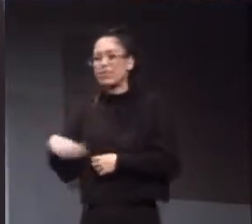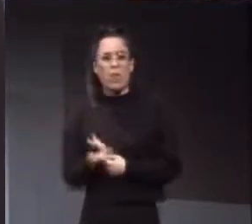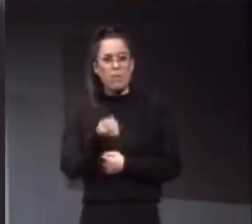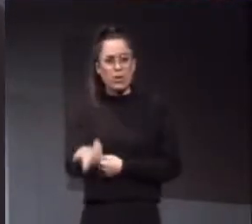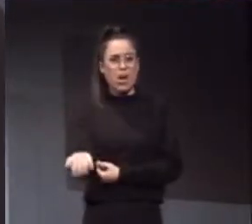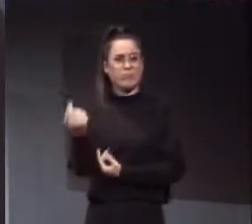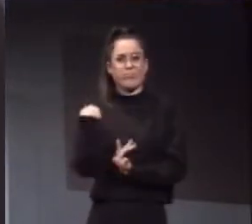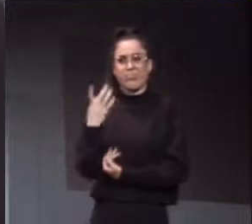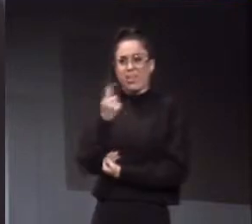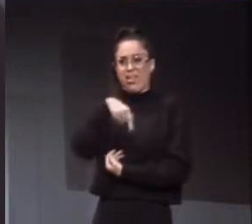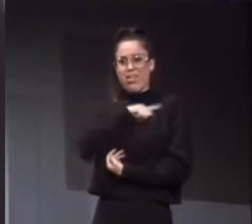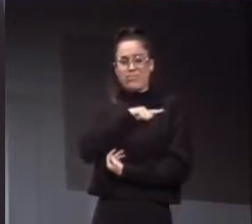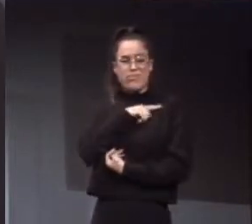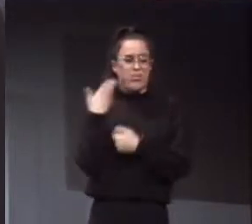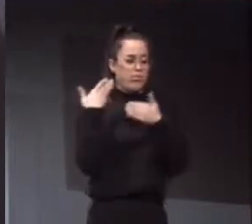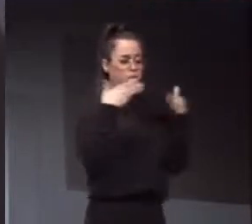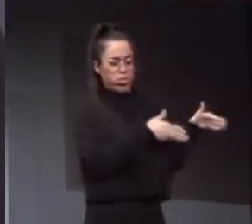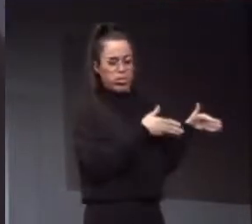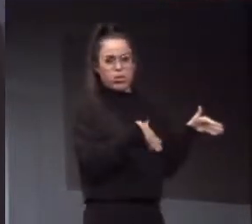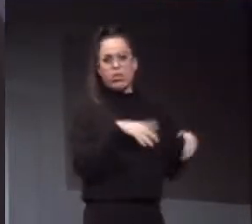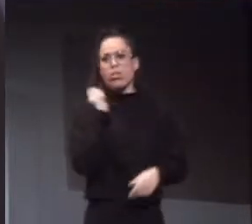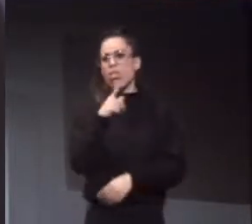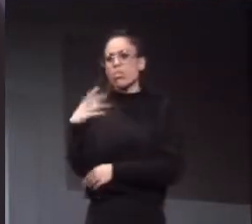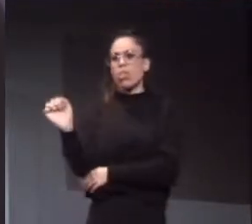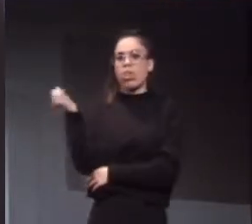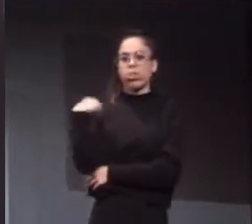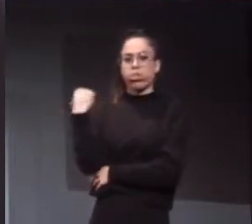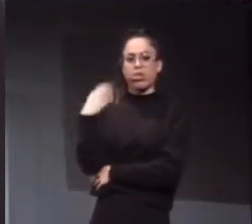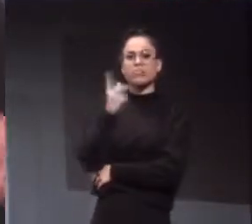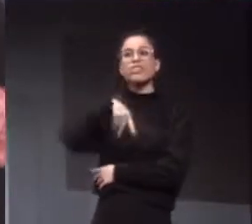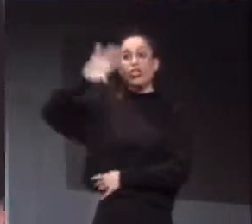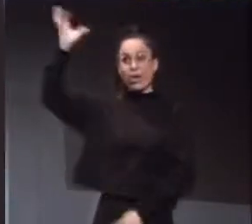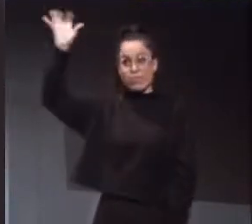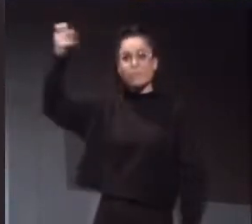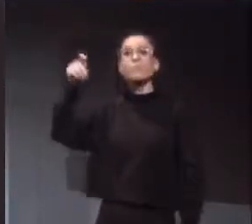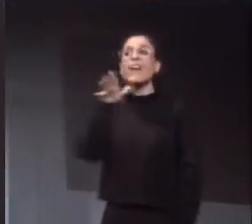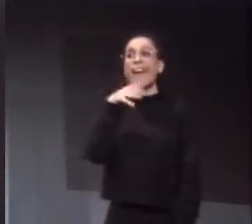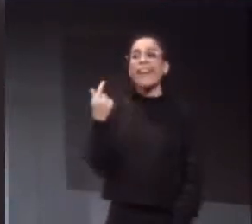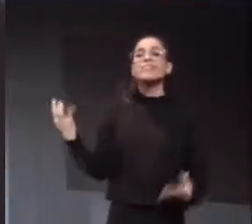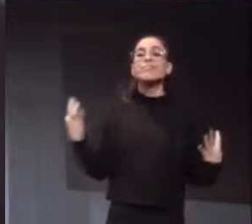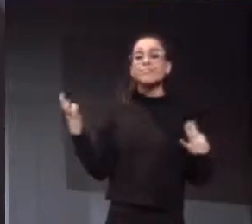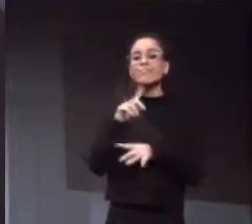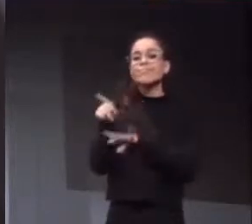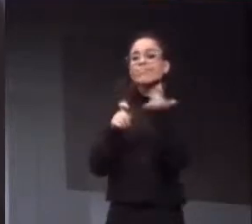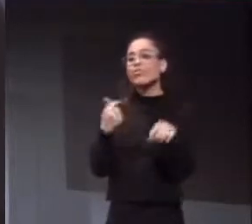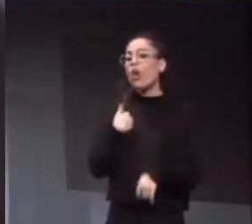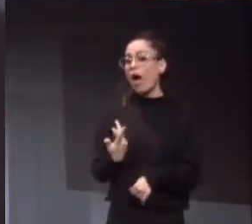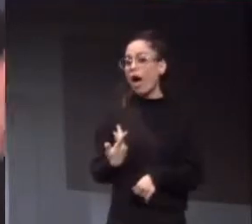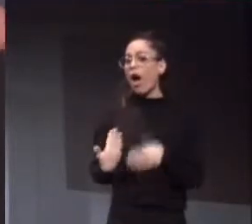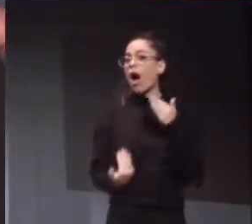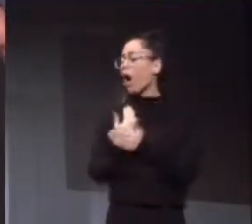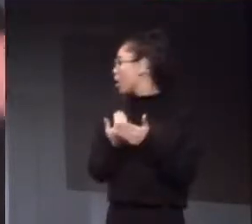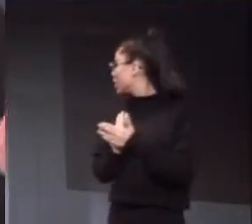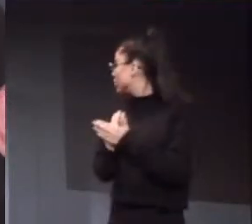poniendo en boca de todo porque porque el cambio climático lo vivimos o sea yo esta mañana estaba así comiendo